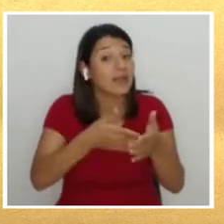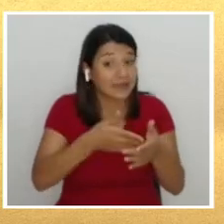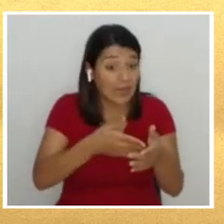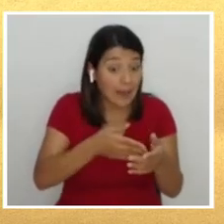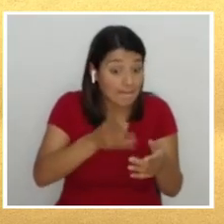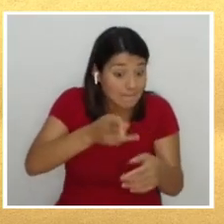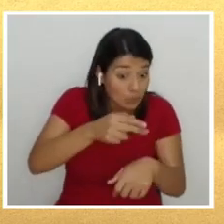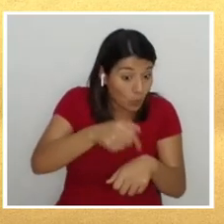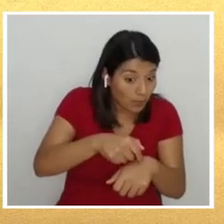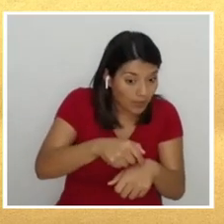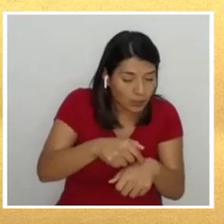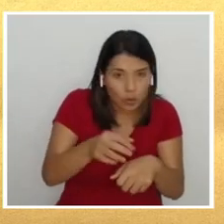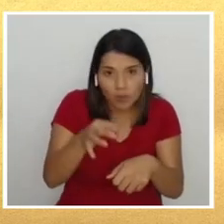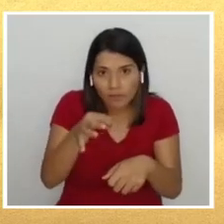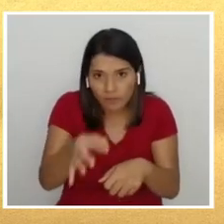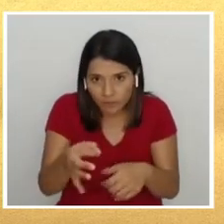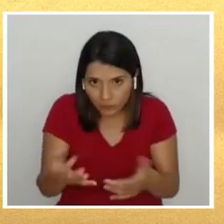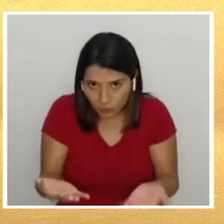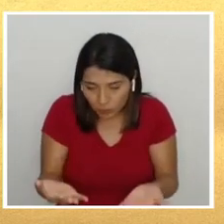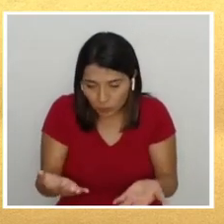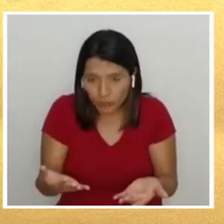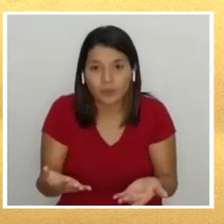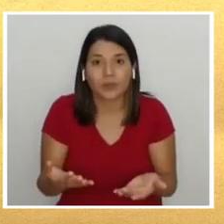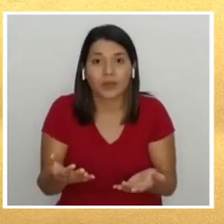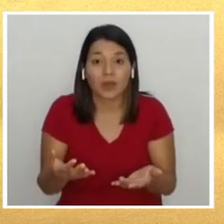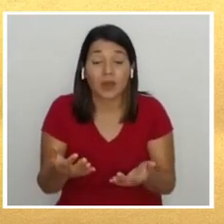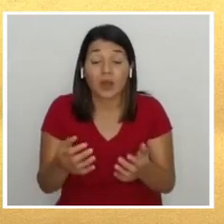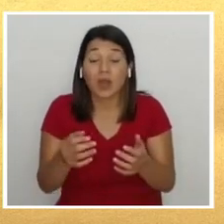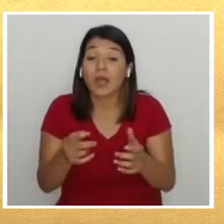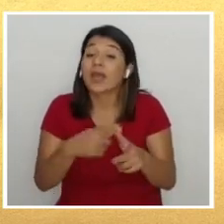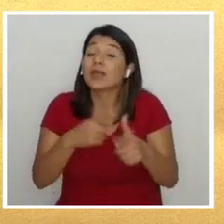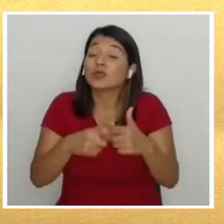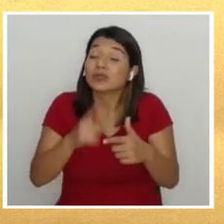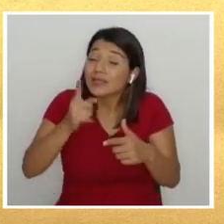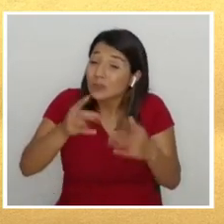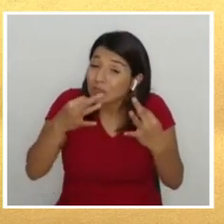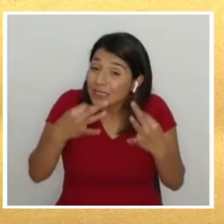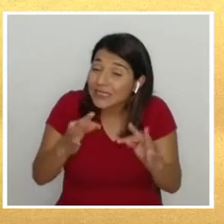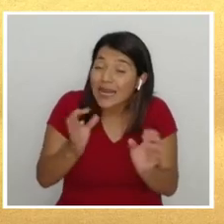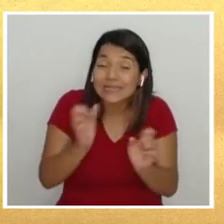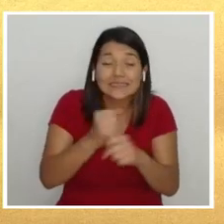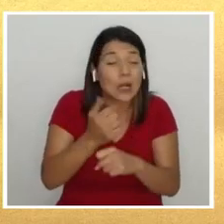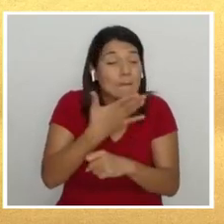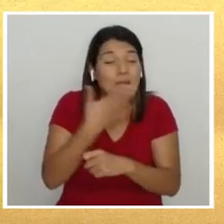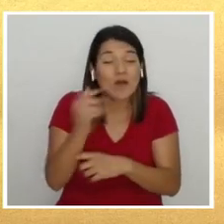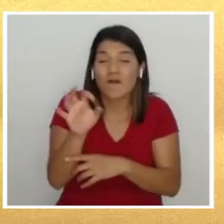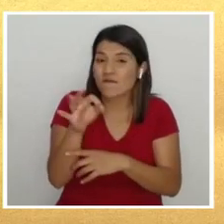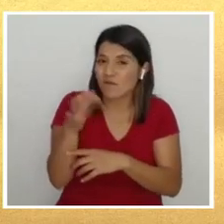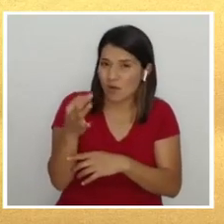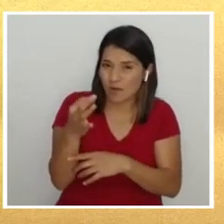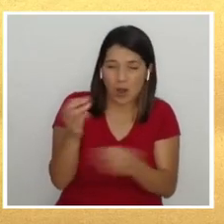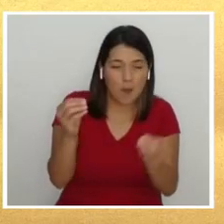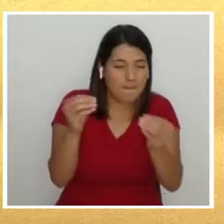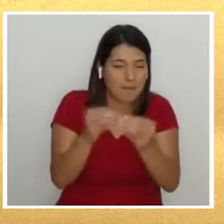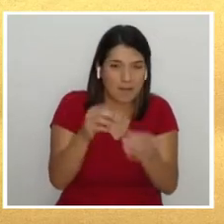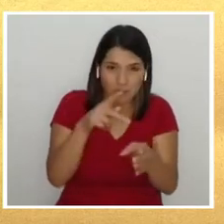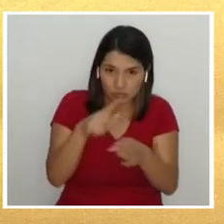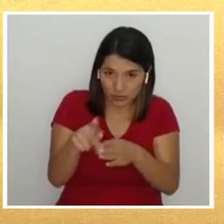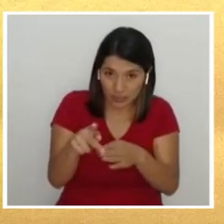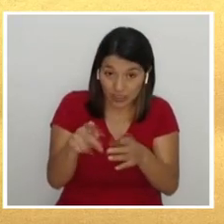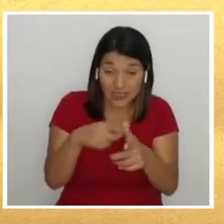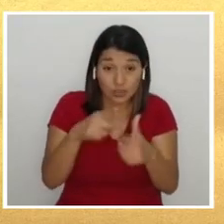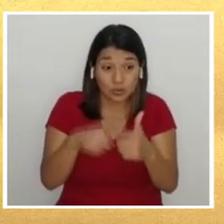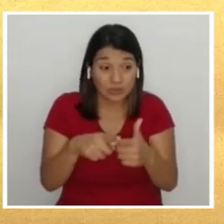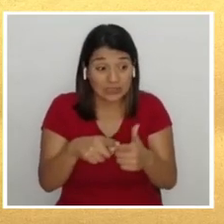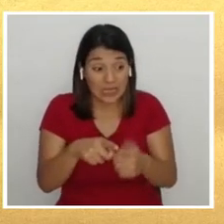Entonces tratamos de hacerlo de la mejor forma posible, lo más profesional posible, y que esa persona que ya de por sí